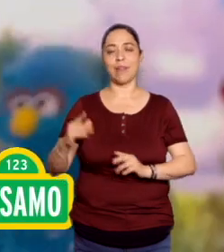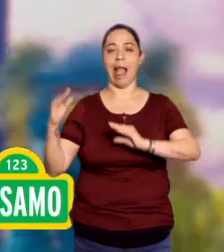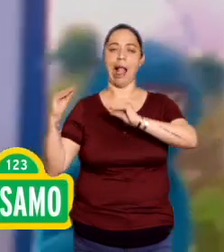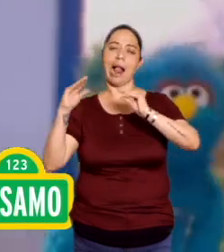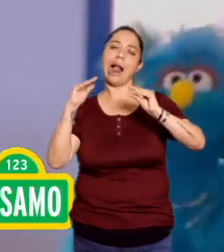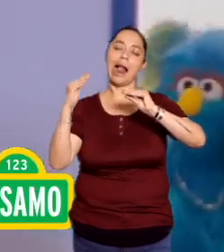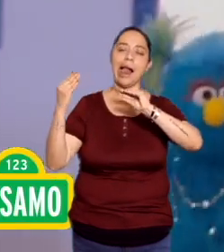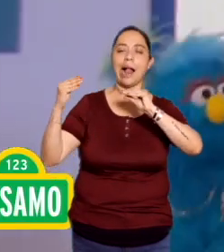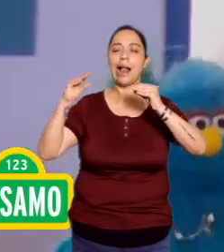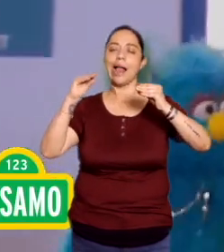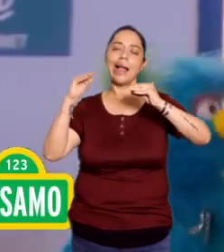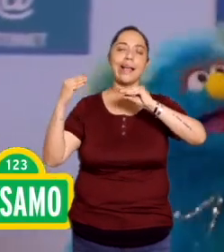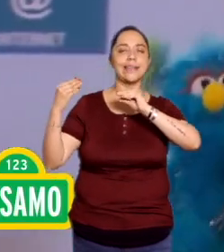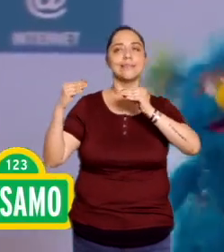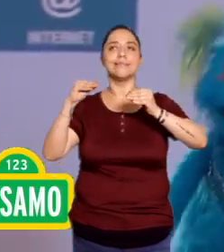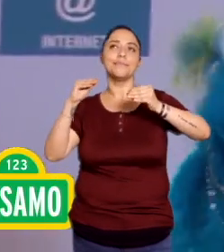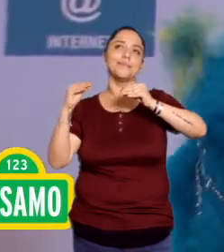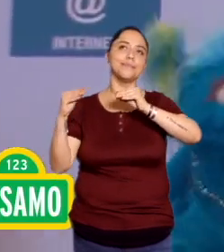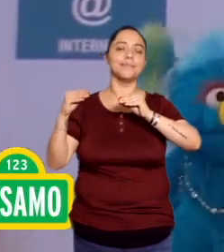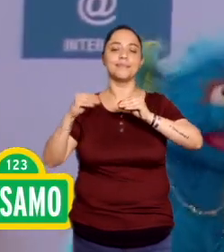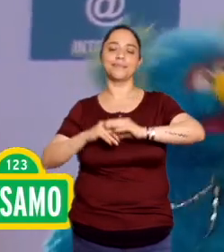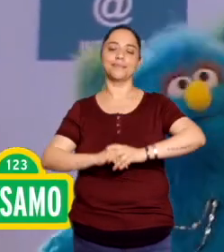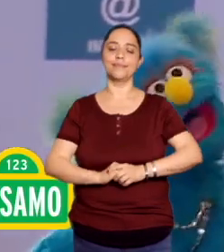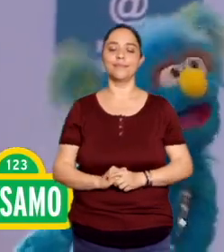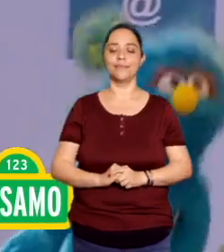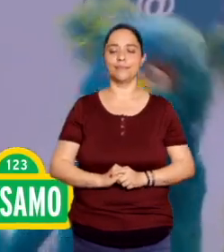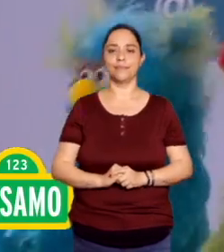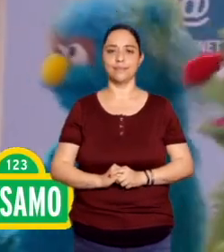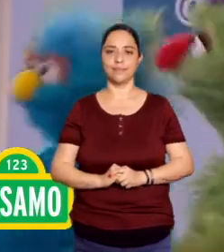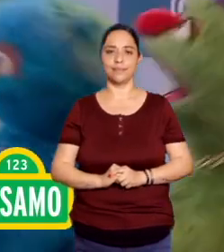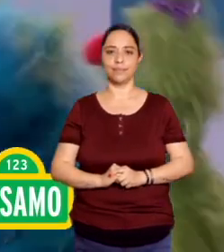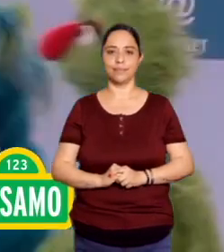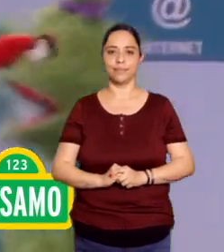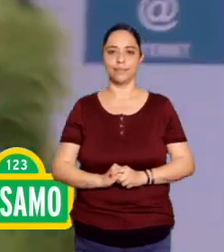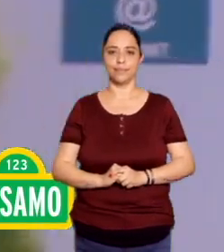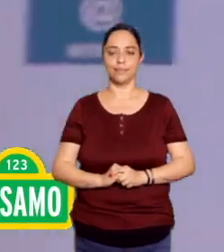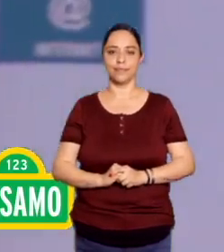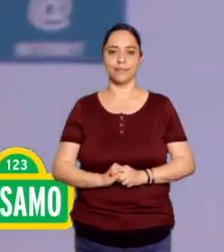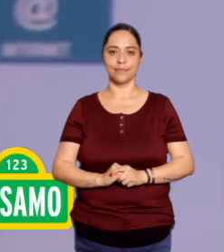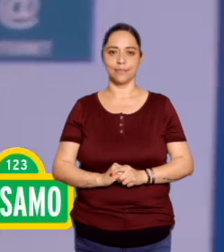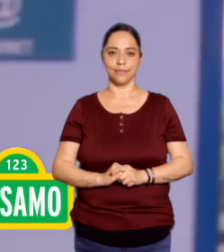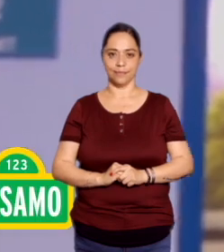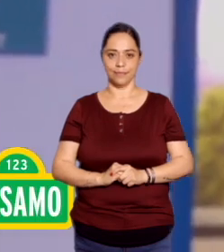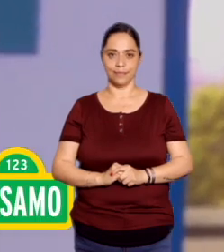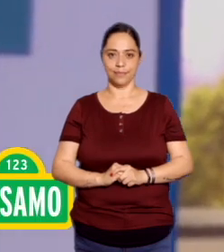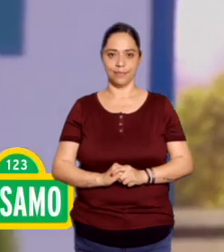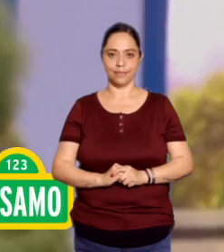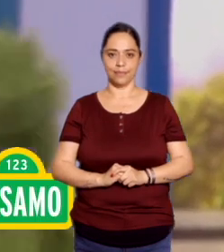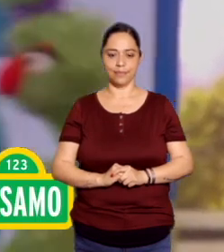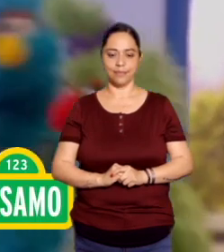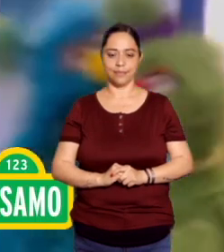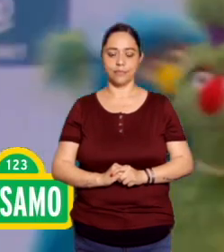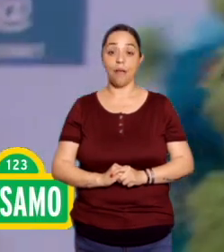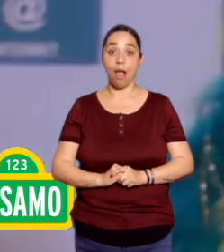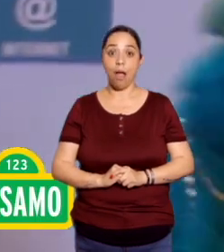Pero yo se lo dije claramente porque... Sí, sí, es la verdad. Sí, sí.